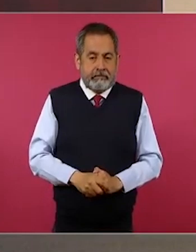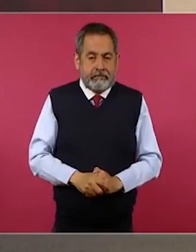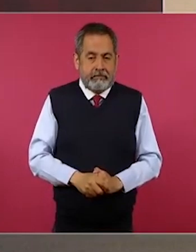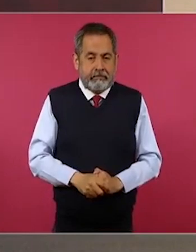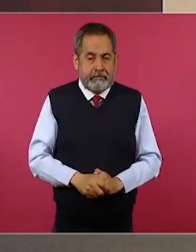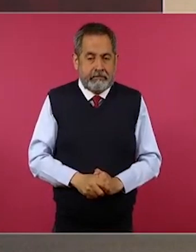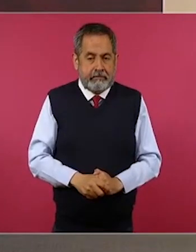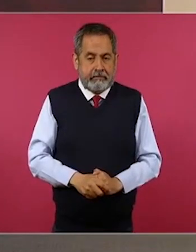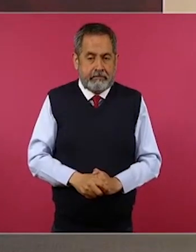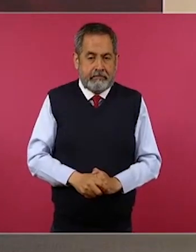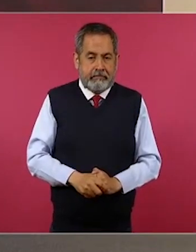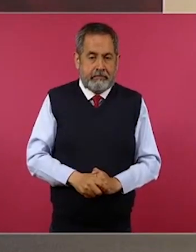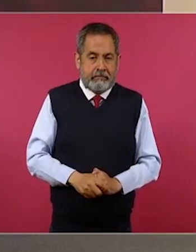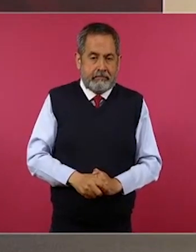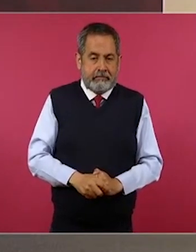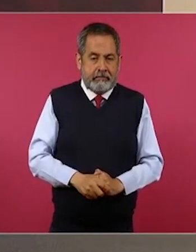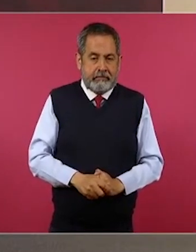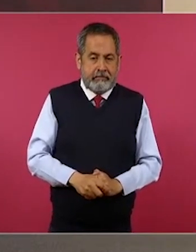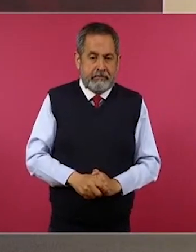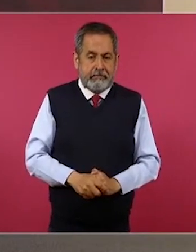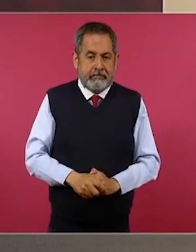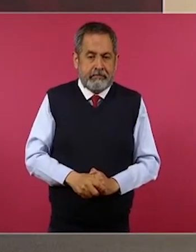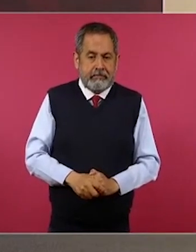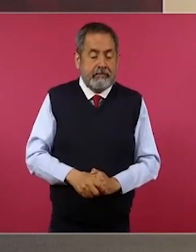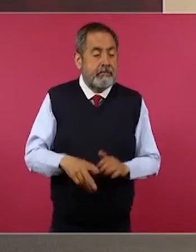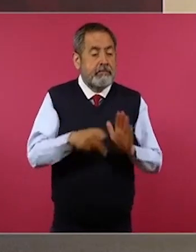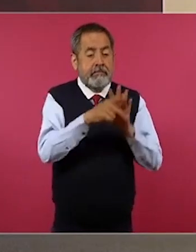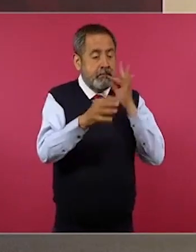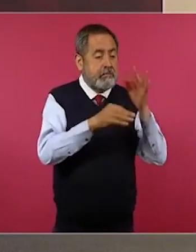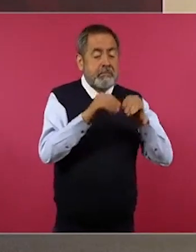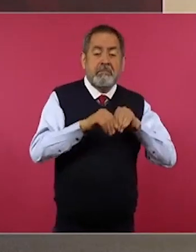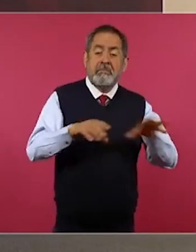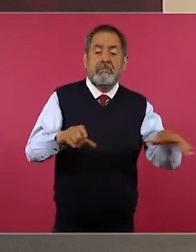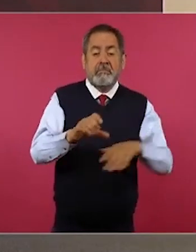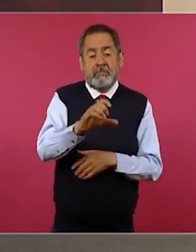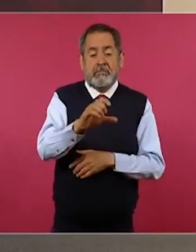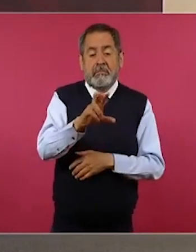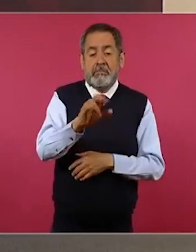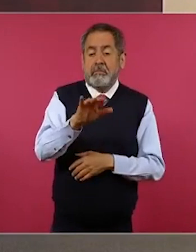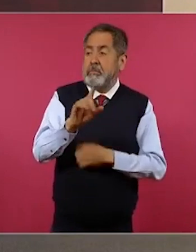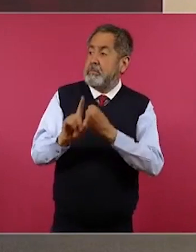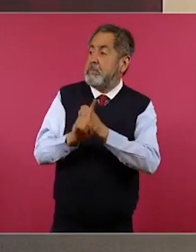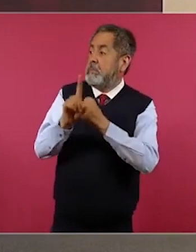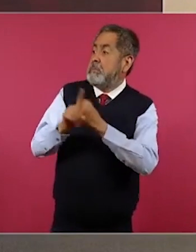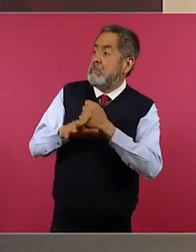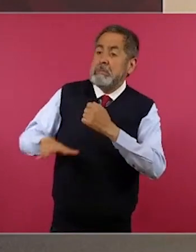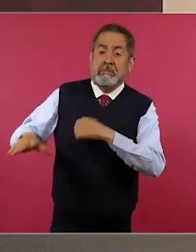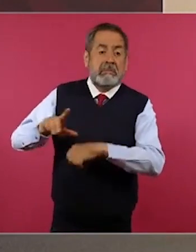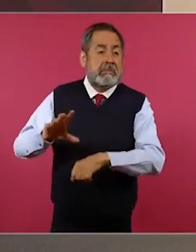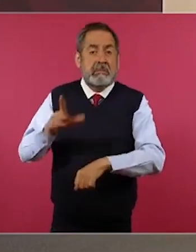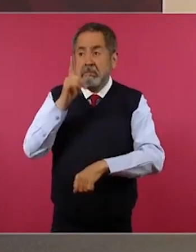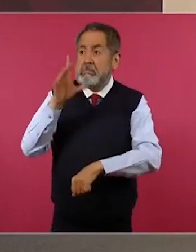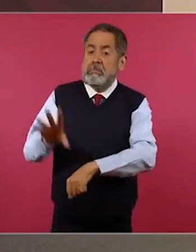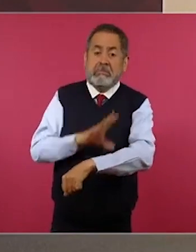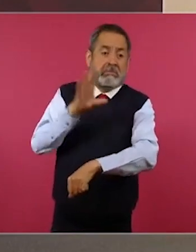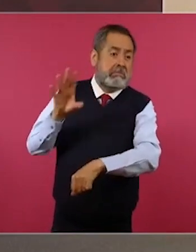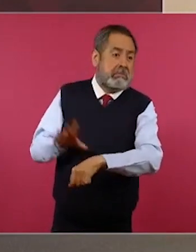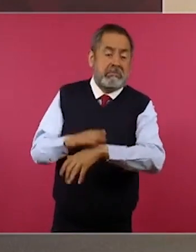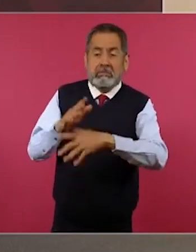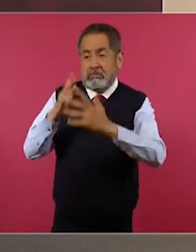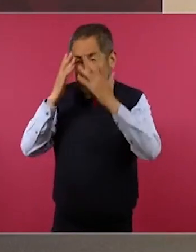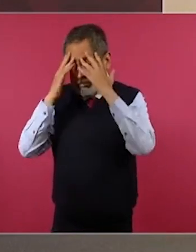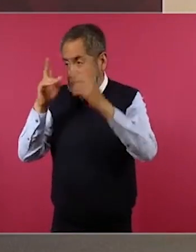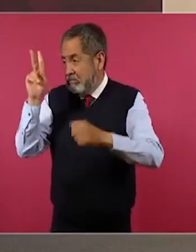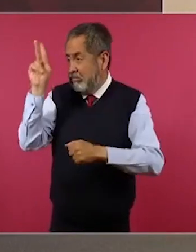Ya, vean los titulares. Crisis eléctrica. La crisis eléctrica ya nos alcanzó,